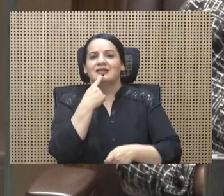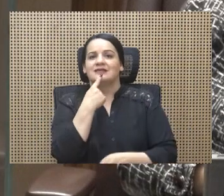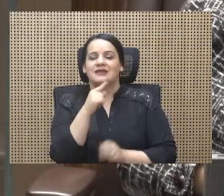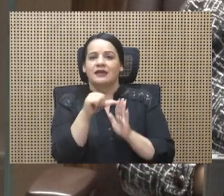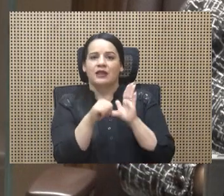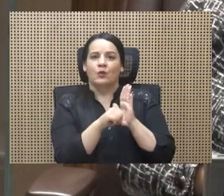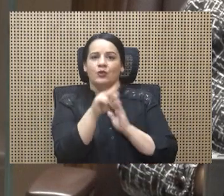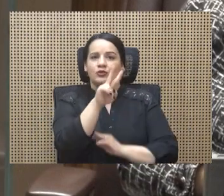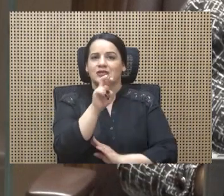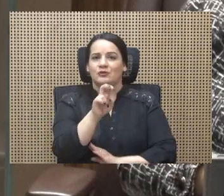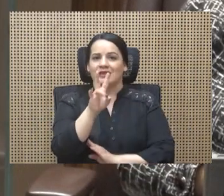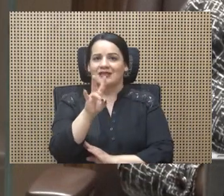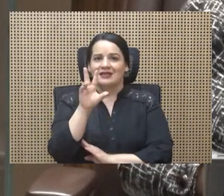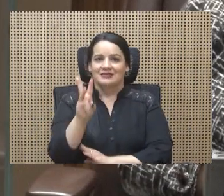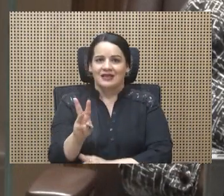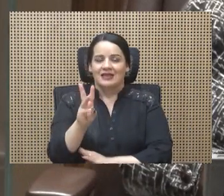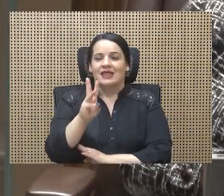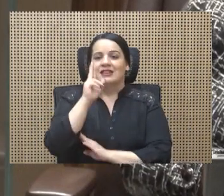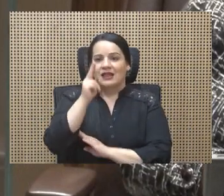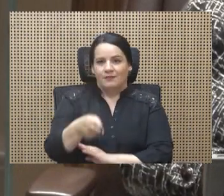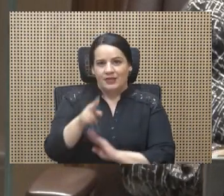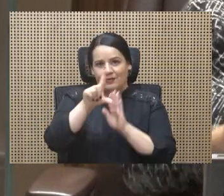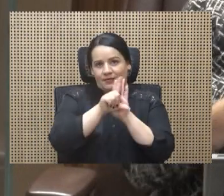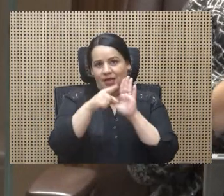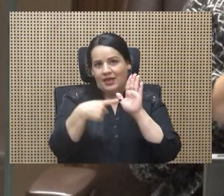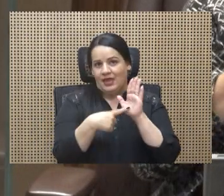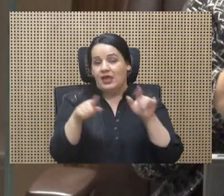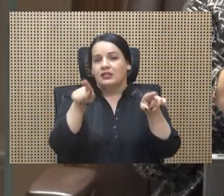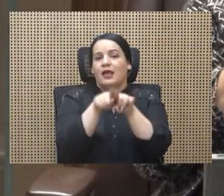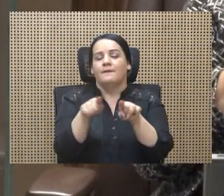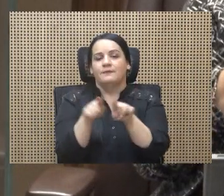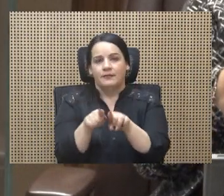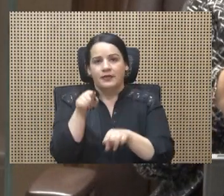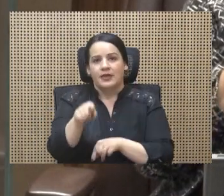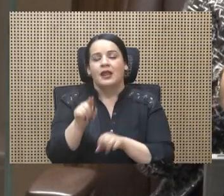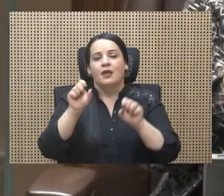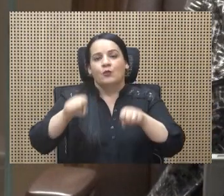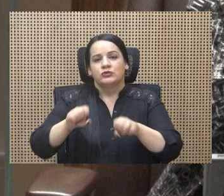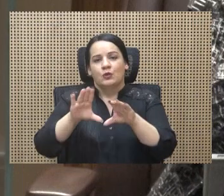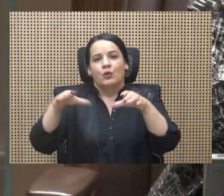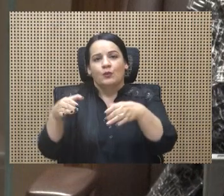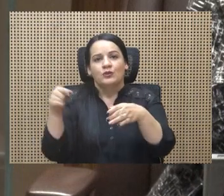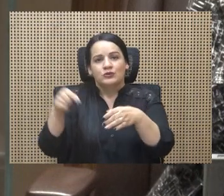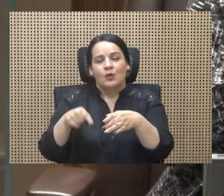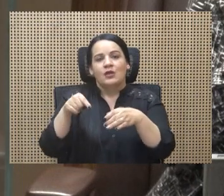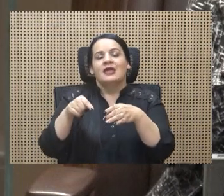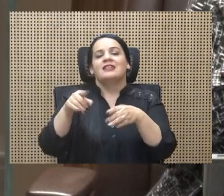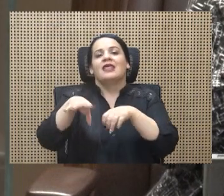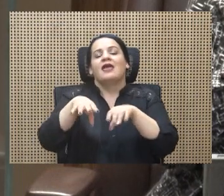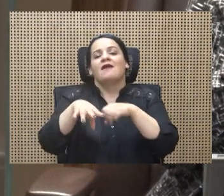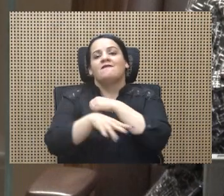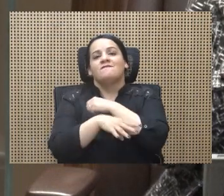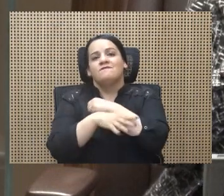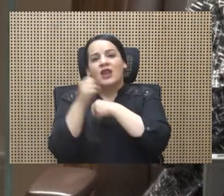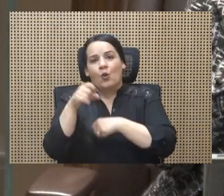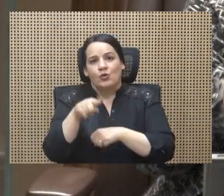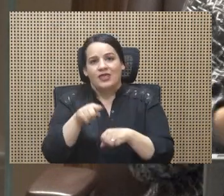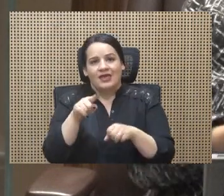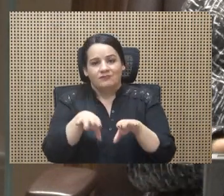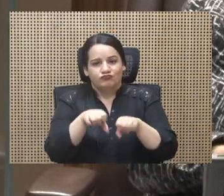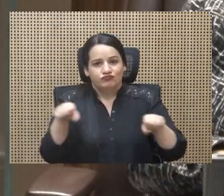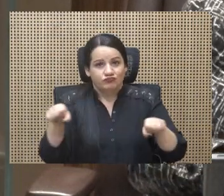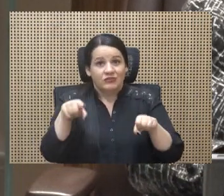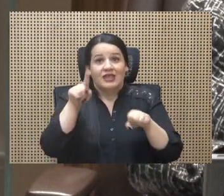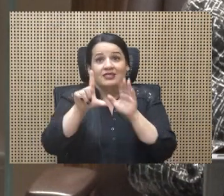276 del mismo cuerpo normativo además la posible comisión de fraude de ley eso dice esta